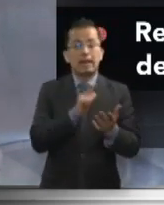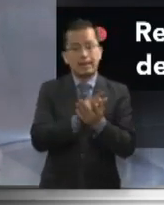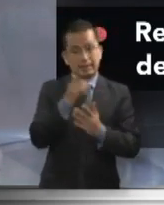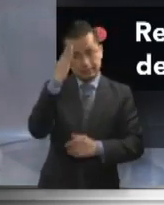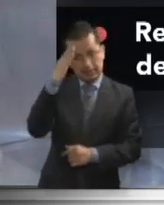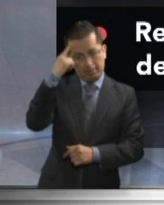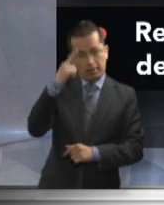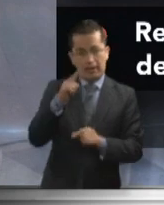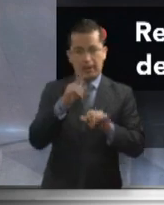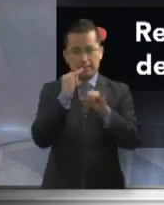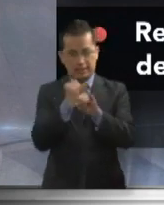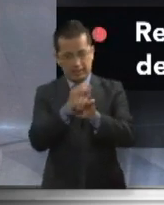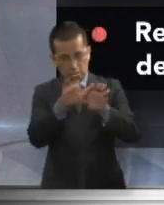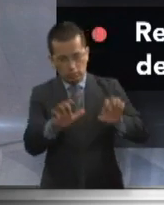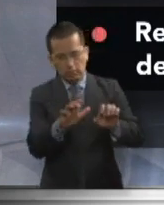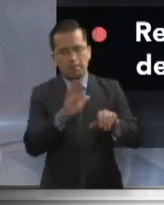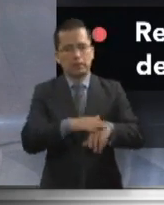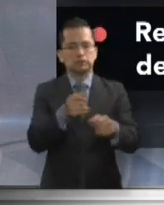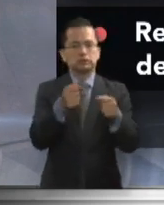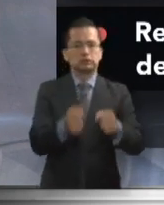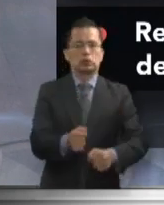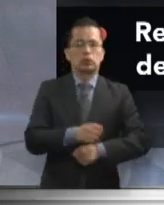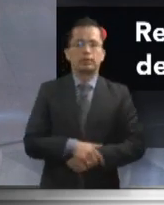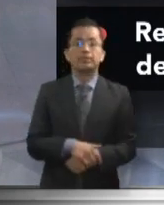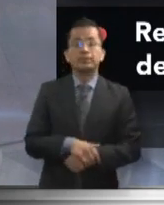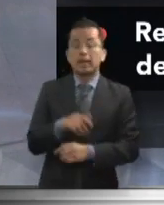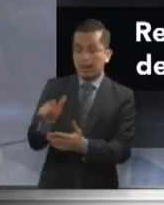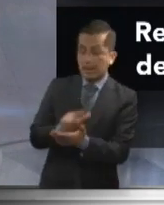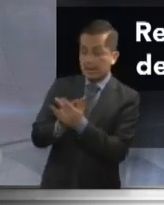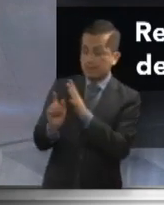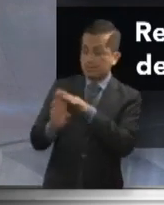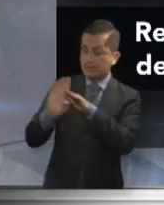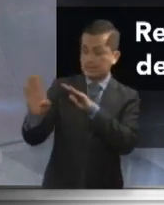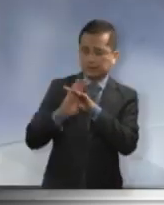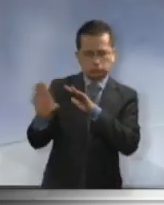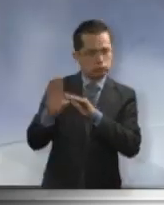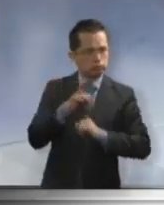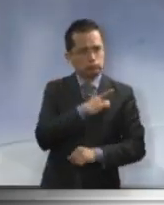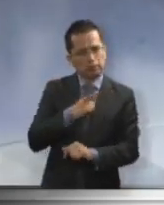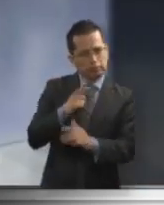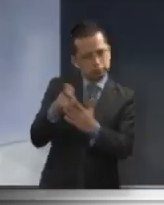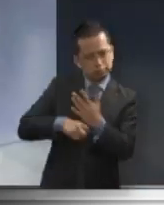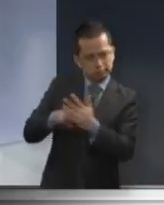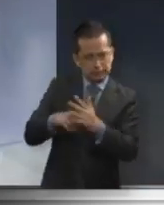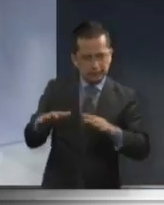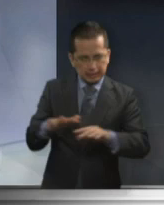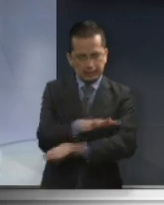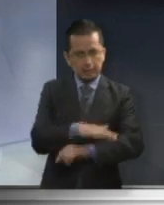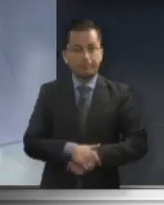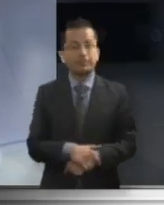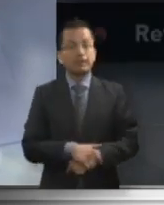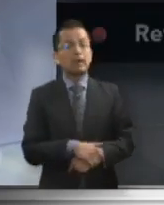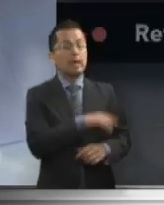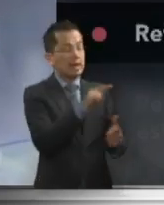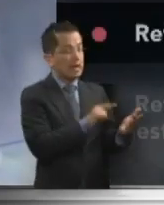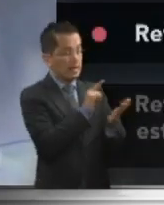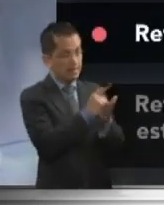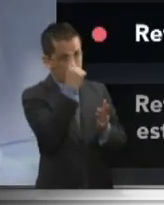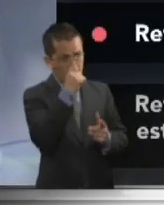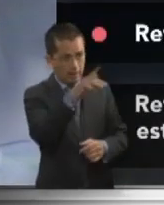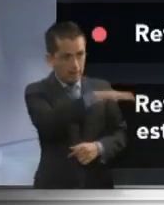Ciberdefensa, reformas a la Ley de Migración que garanticen la soberanía en materia de política migratoria, la expedición de una Ley de Consulta